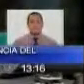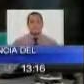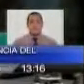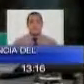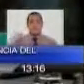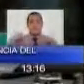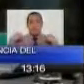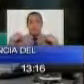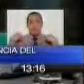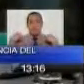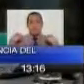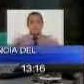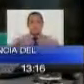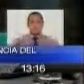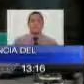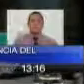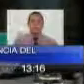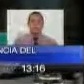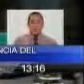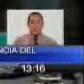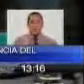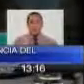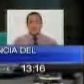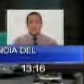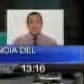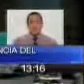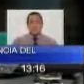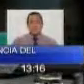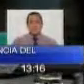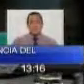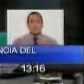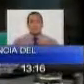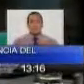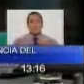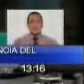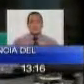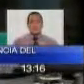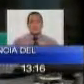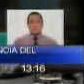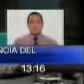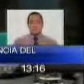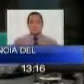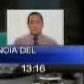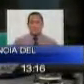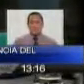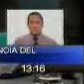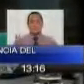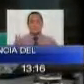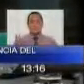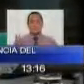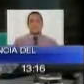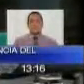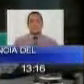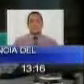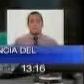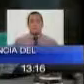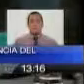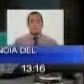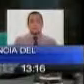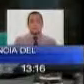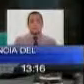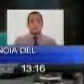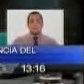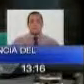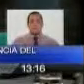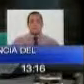el despacho del entonces presidente del Poder Judicial, una reunión solicitada por el entonces ministro